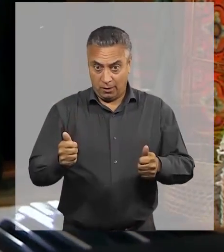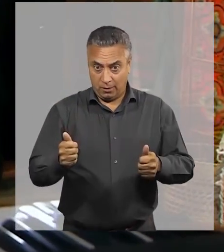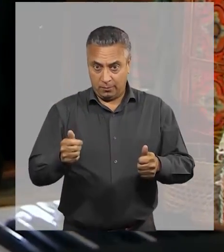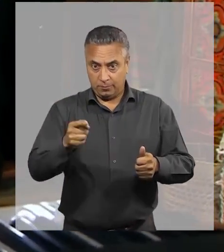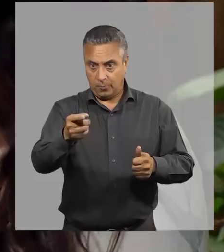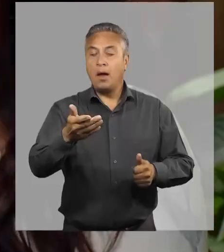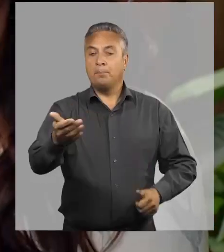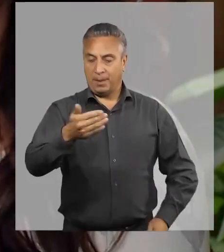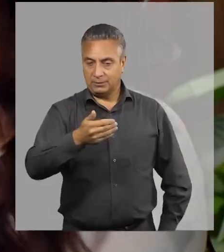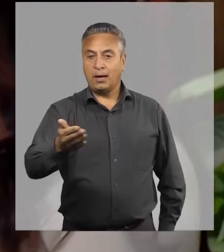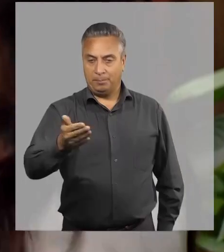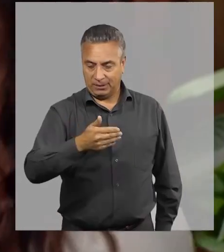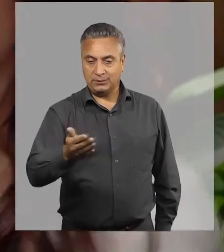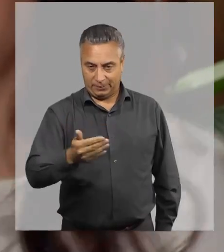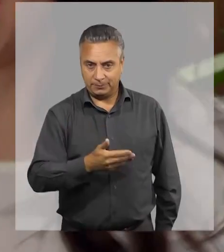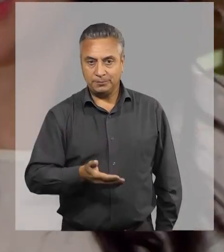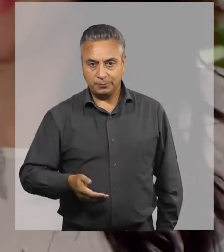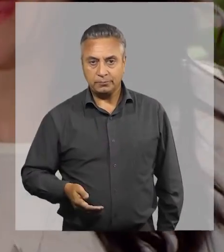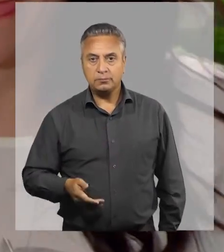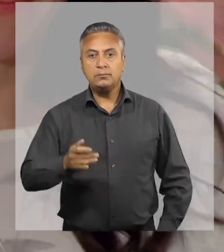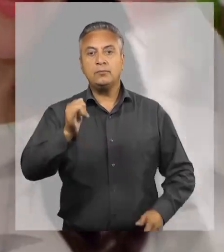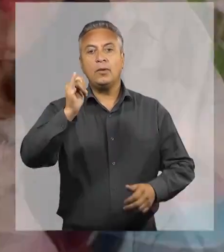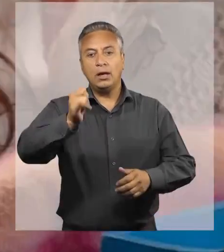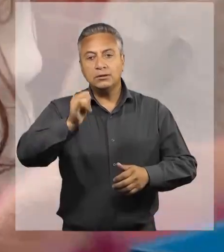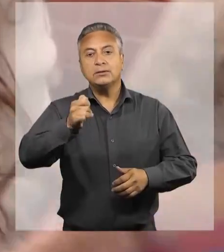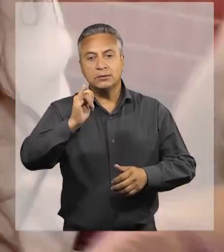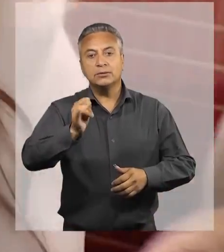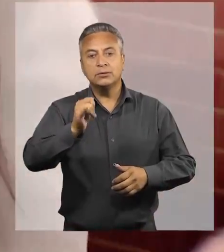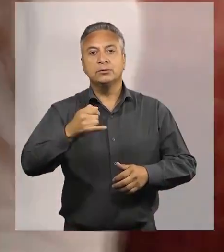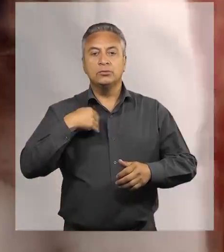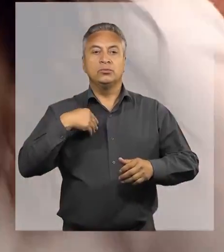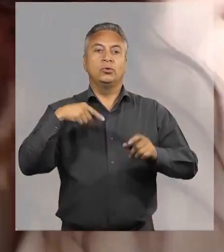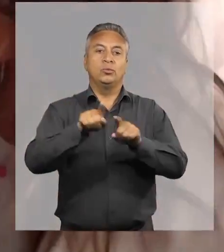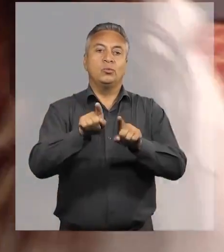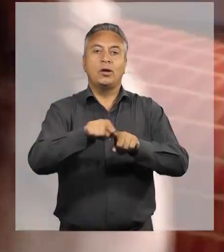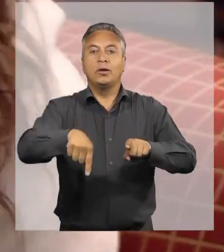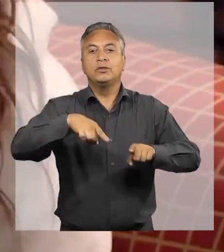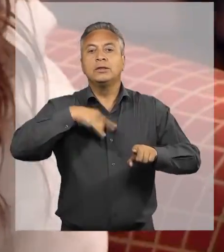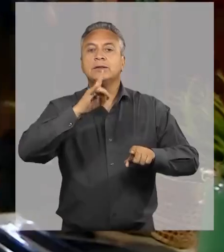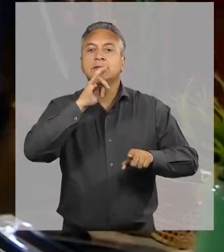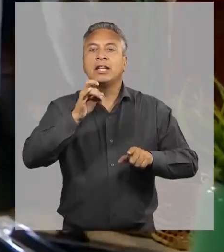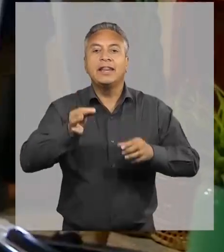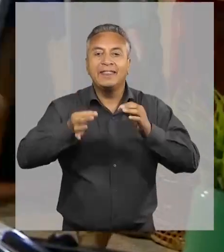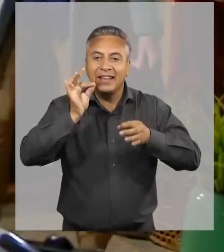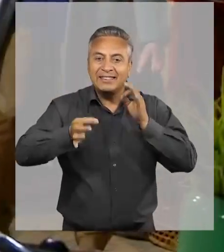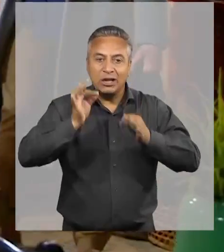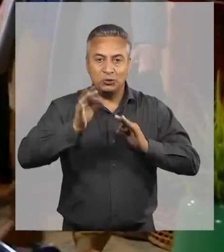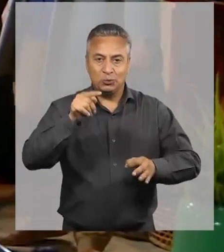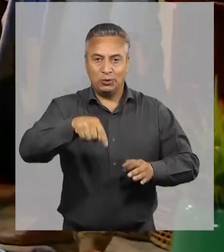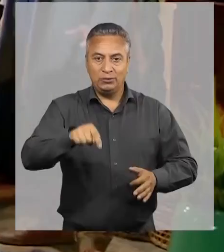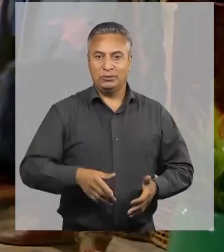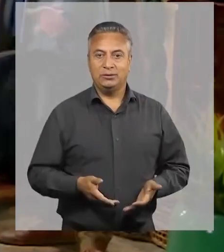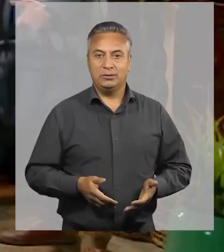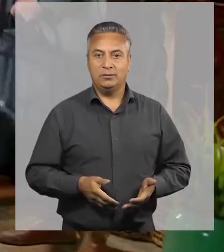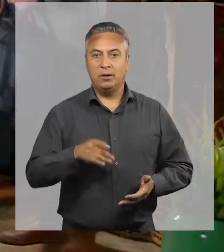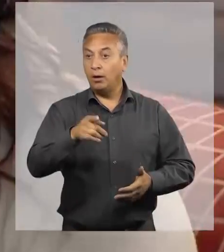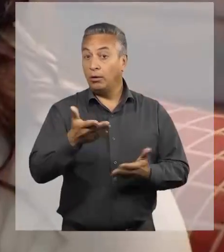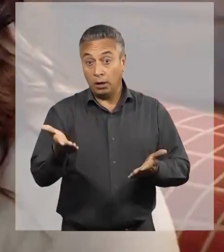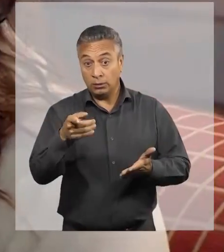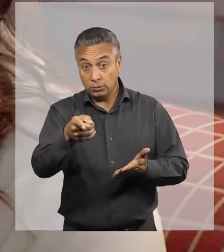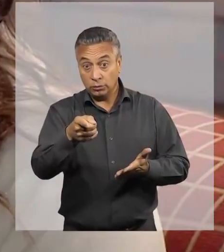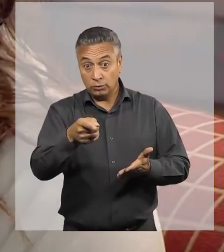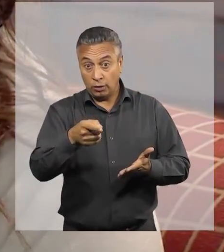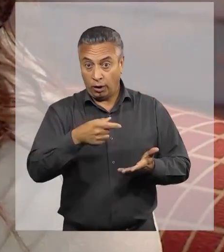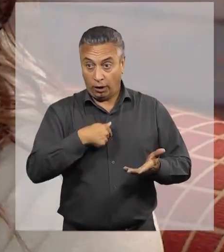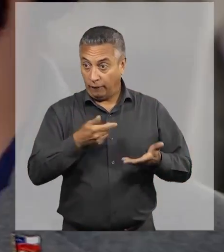¿Todo bien? Pasa. Gracias. Sí, estábamos, de hecho, íbamos a tomar desayuno con la Jacinta.